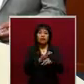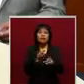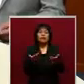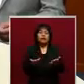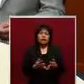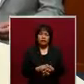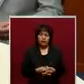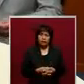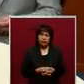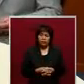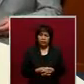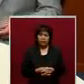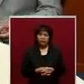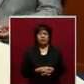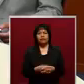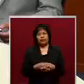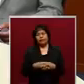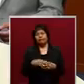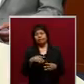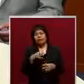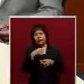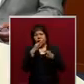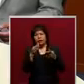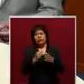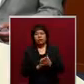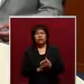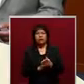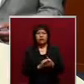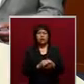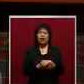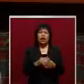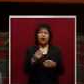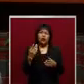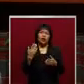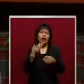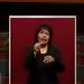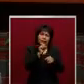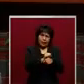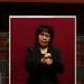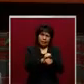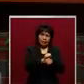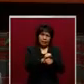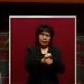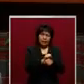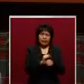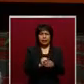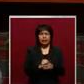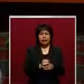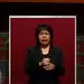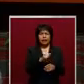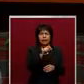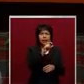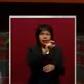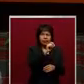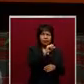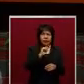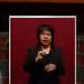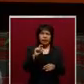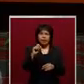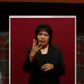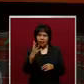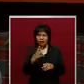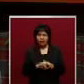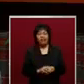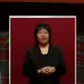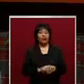Muy bien. Quiero comentarles que la semana intensiva de capacitación, que fue del 20 al 24, fue todo un